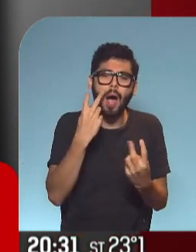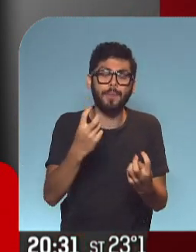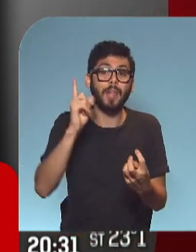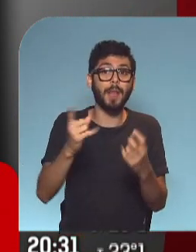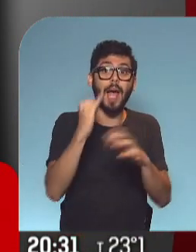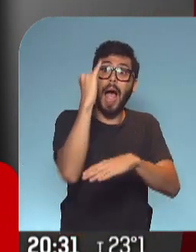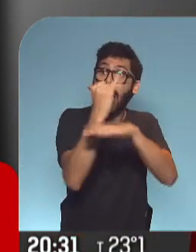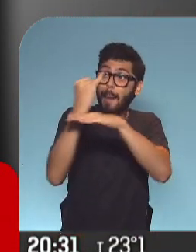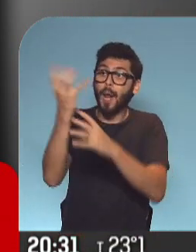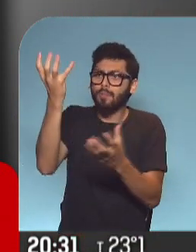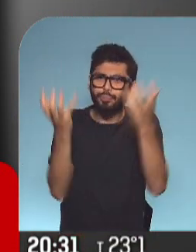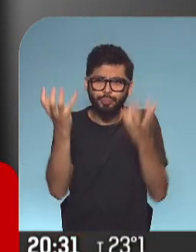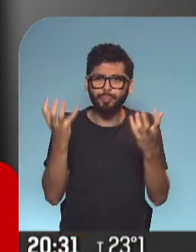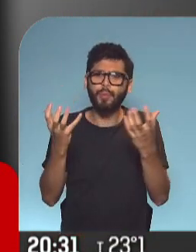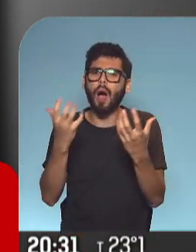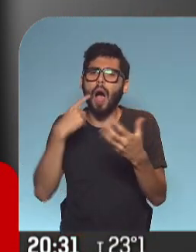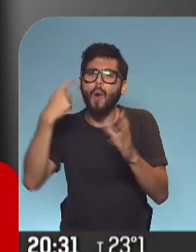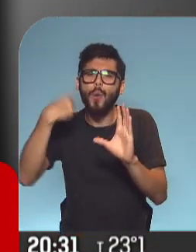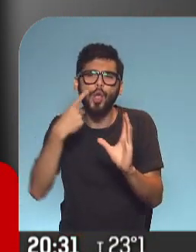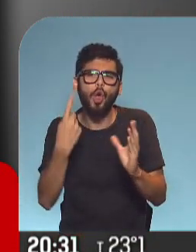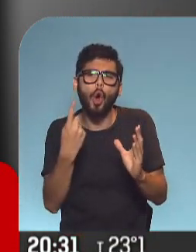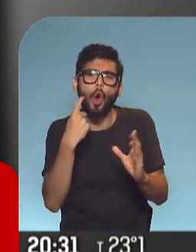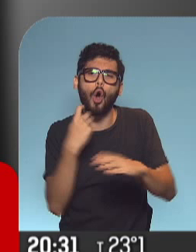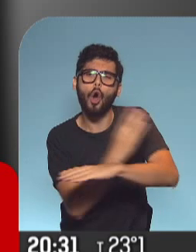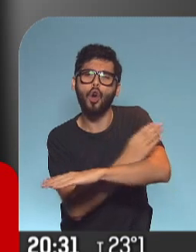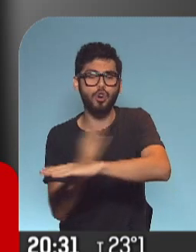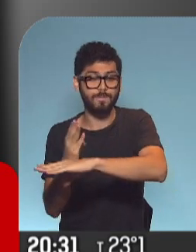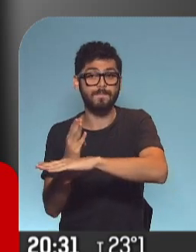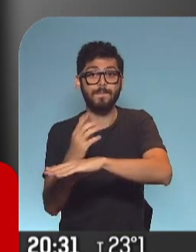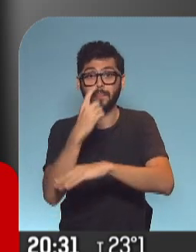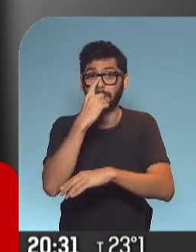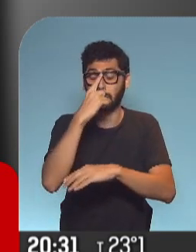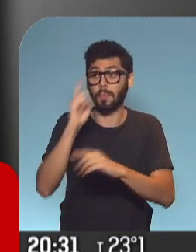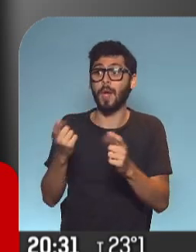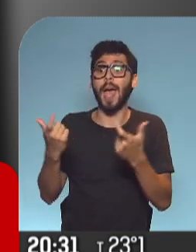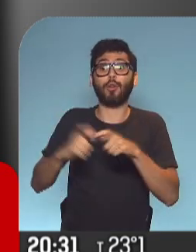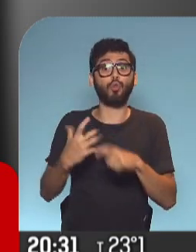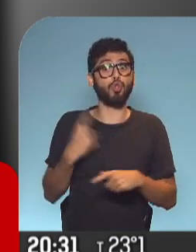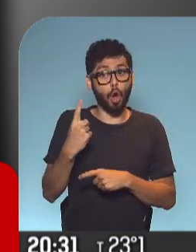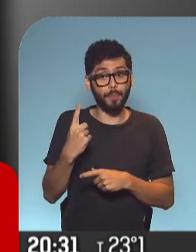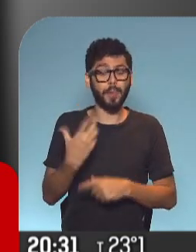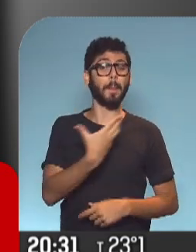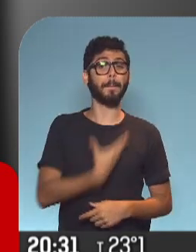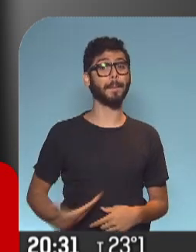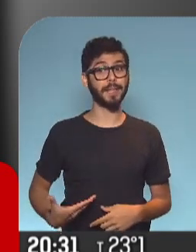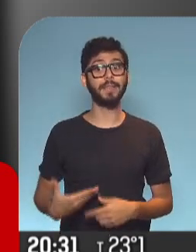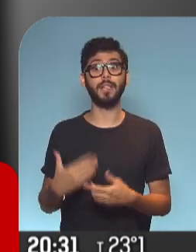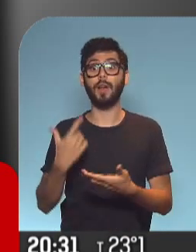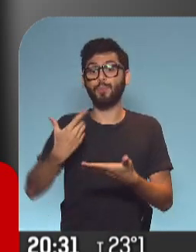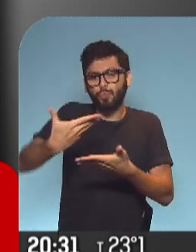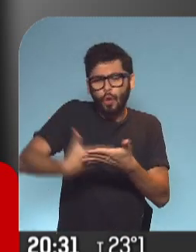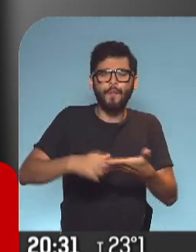cámaras de seguridad que debieron dejar registrado lo ocurrido a su vez en la misma reunión de directorio la presidenta firmó la resolución